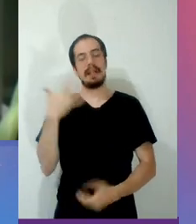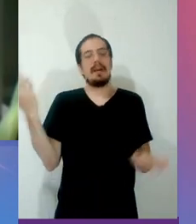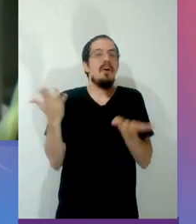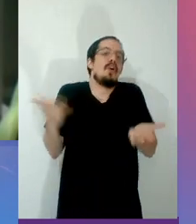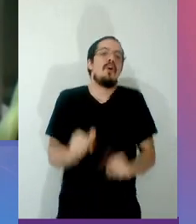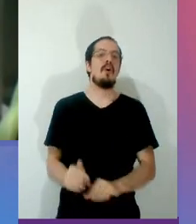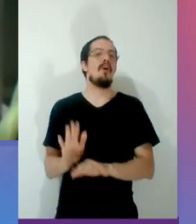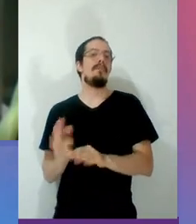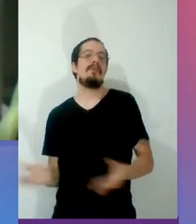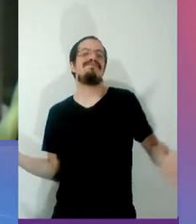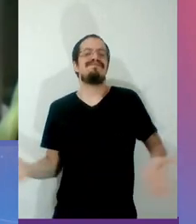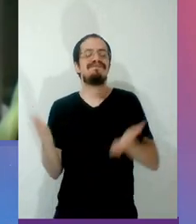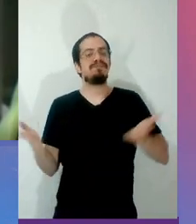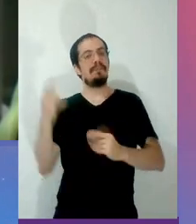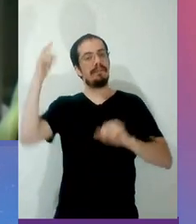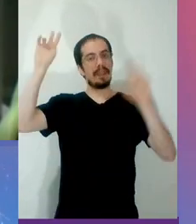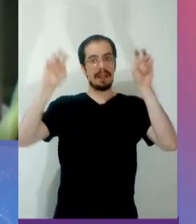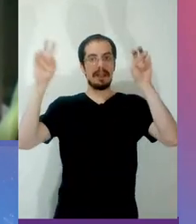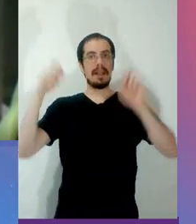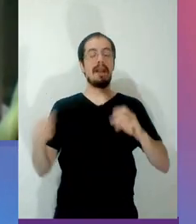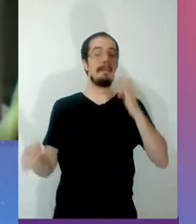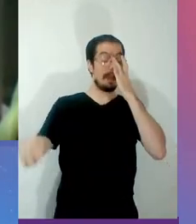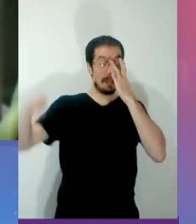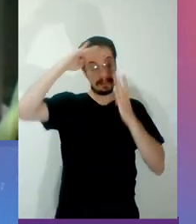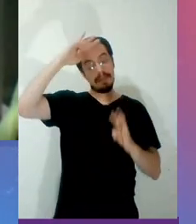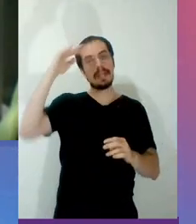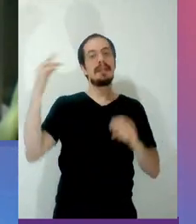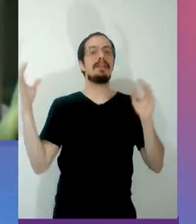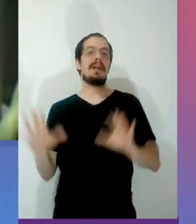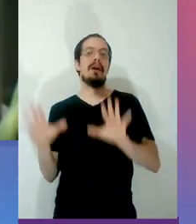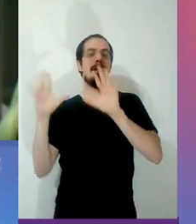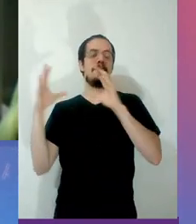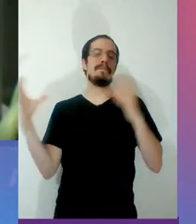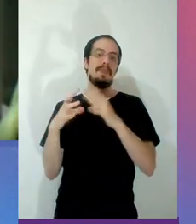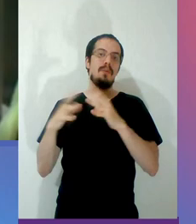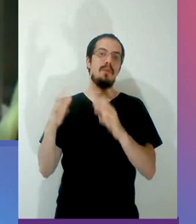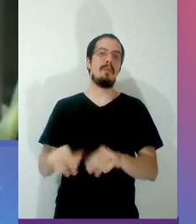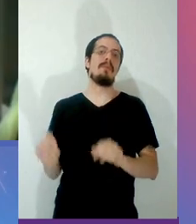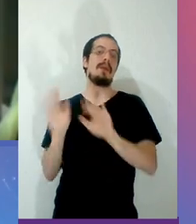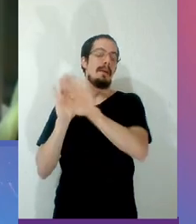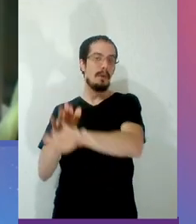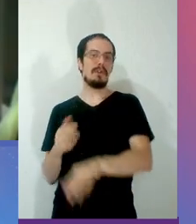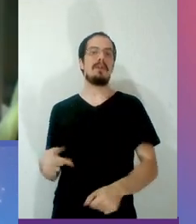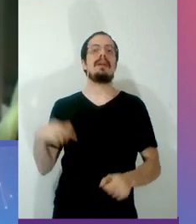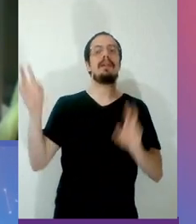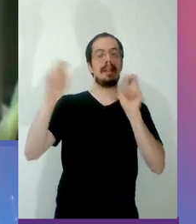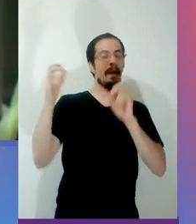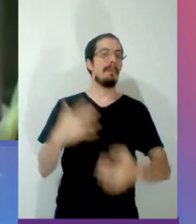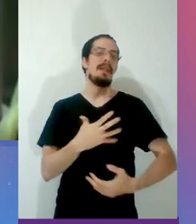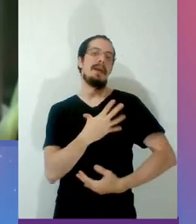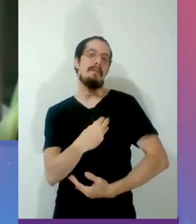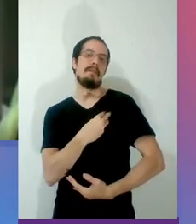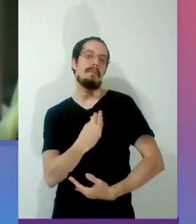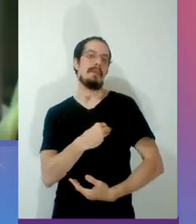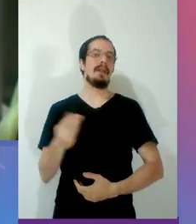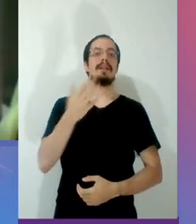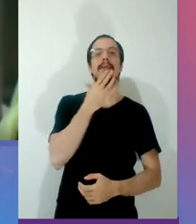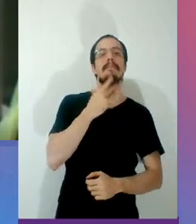de instancias, esos grupos de apoyo a la lactancia materna, grupos de apoyo a la crianza,